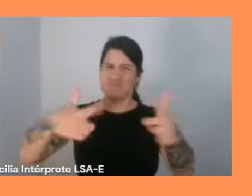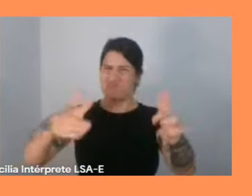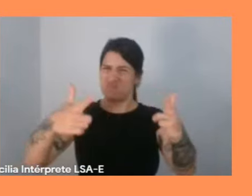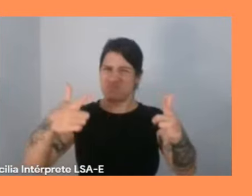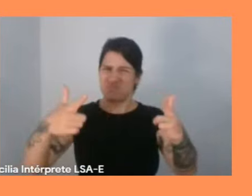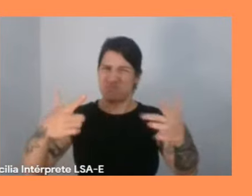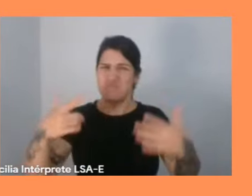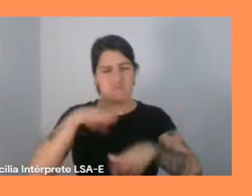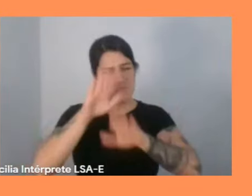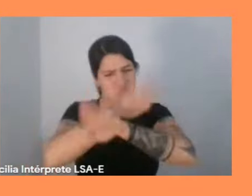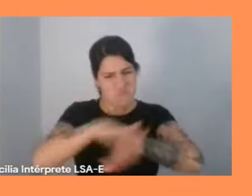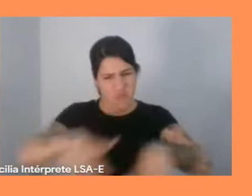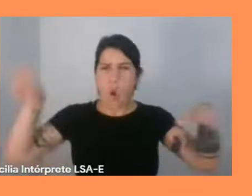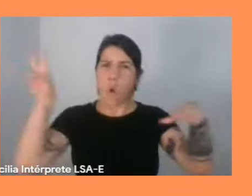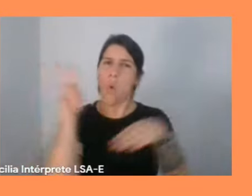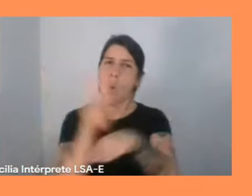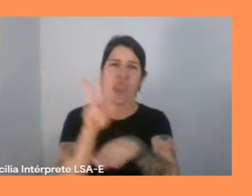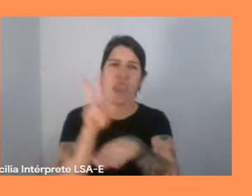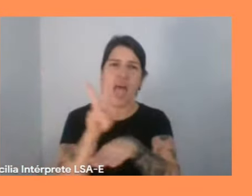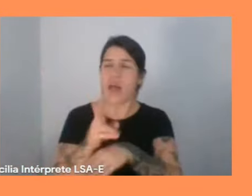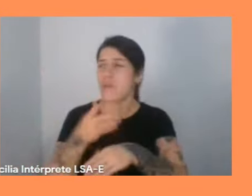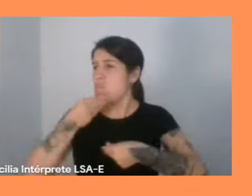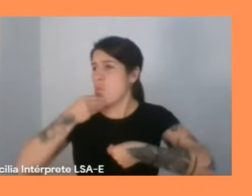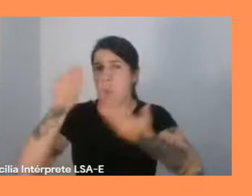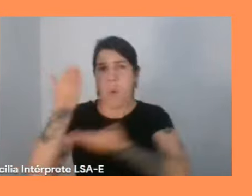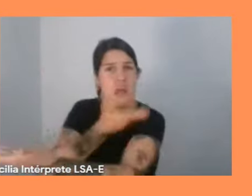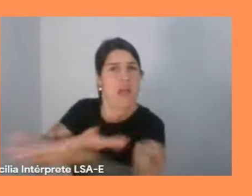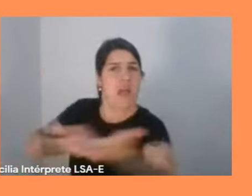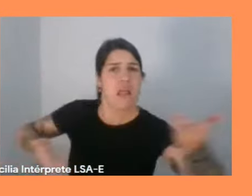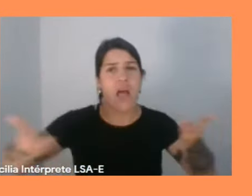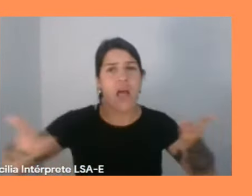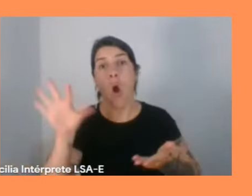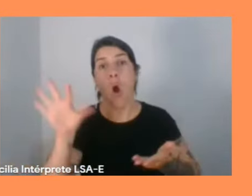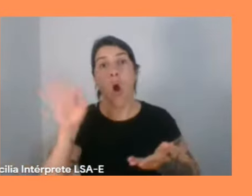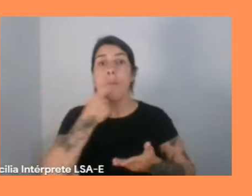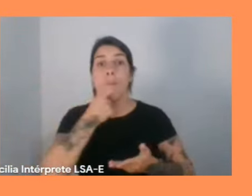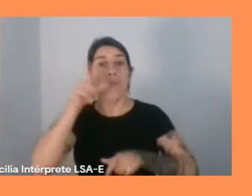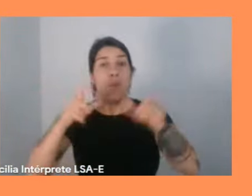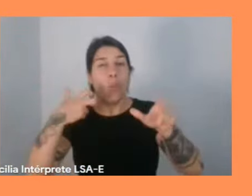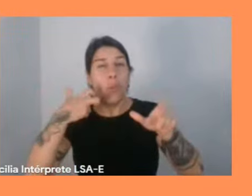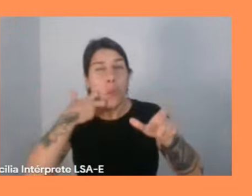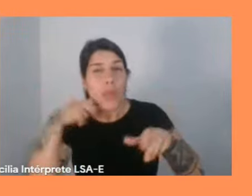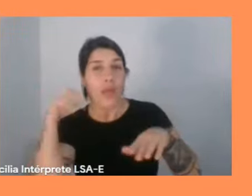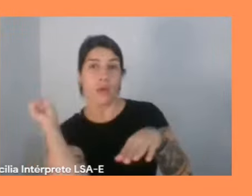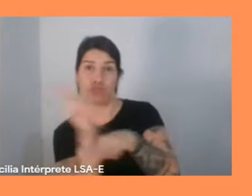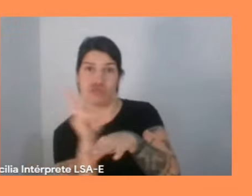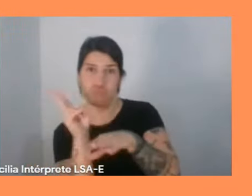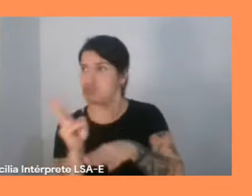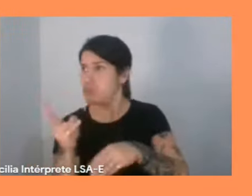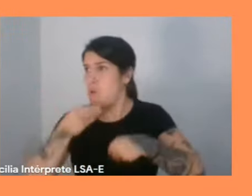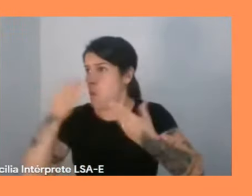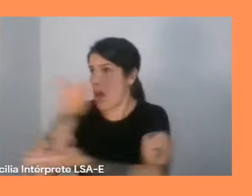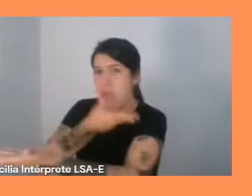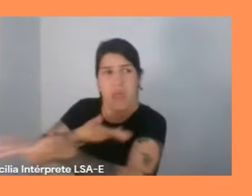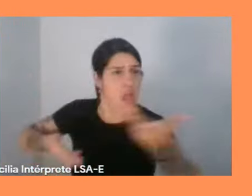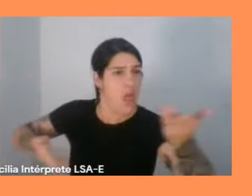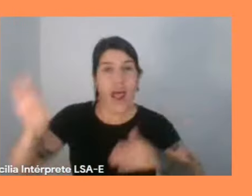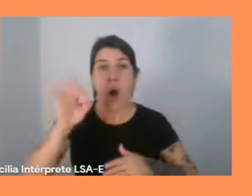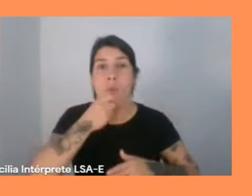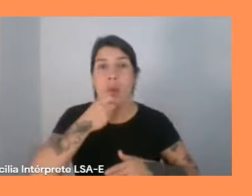acompañar a personas con enfermedades o procesos de recuperación de la salud, estar disponible para proteger a las